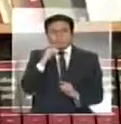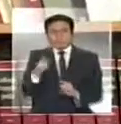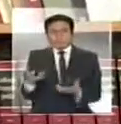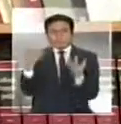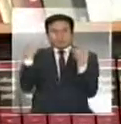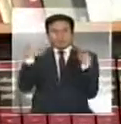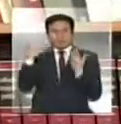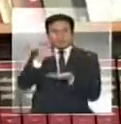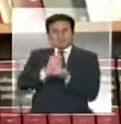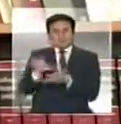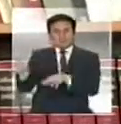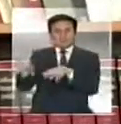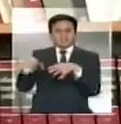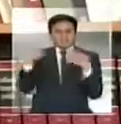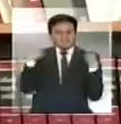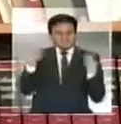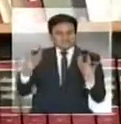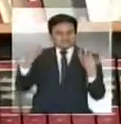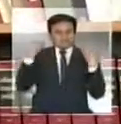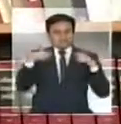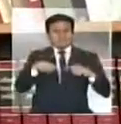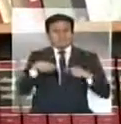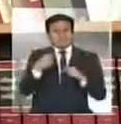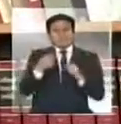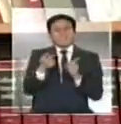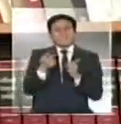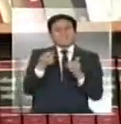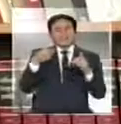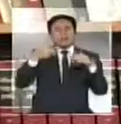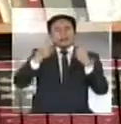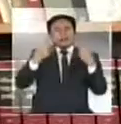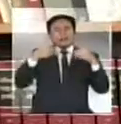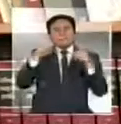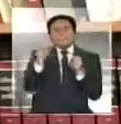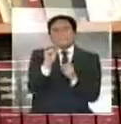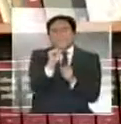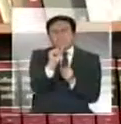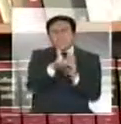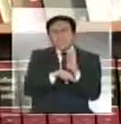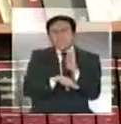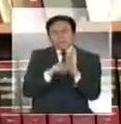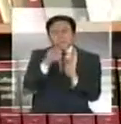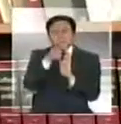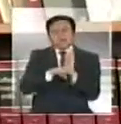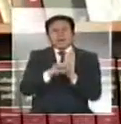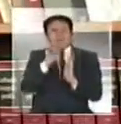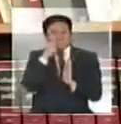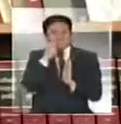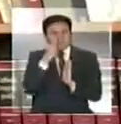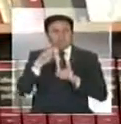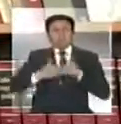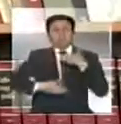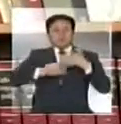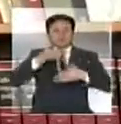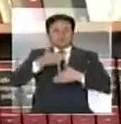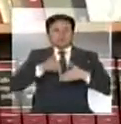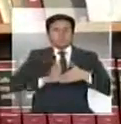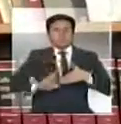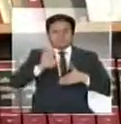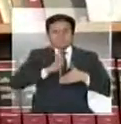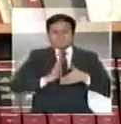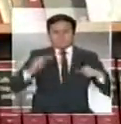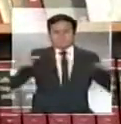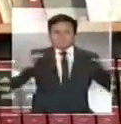al poder del Estado y cobrar una tarifa mínima muy rebajada, que es lo que significa la operación y el mantenimiento